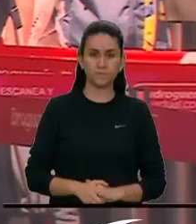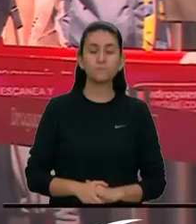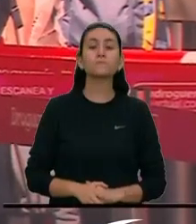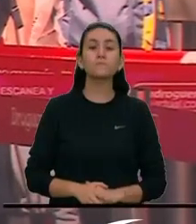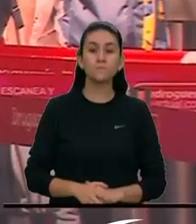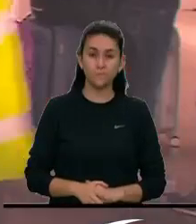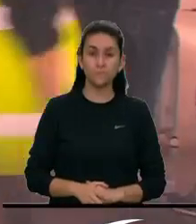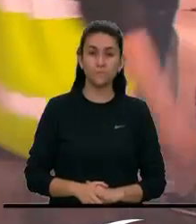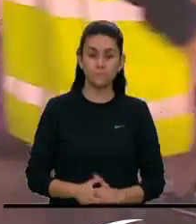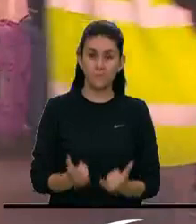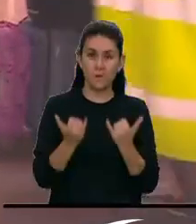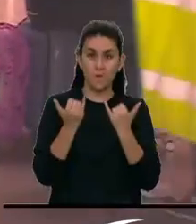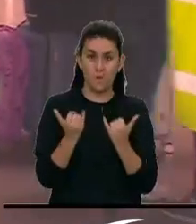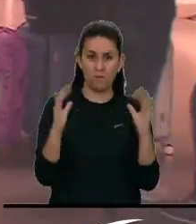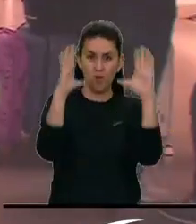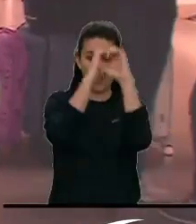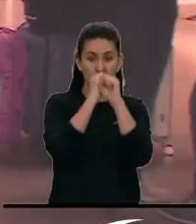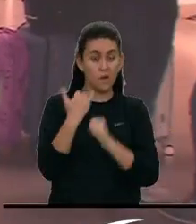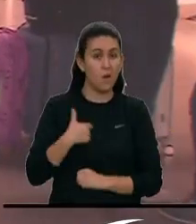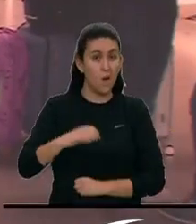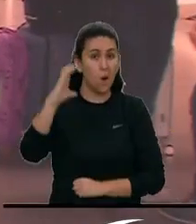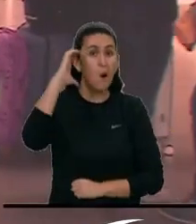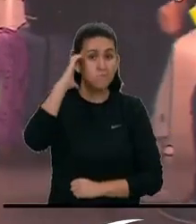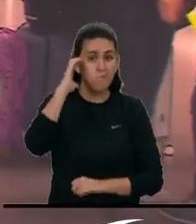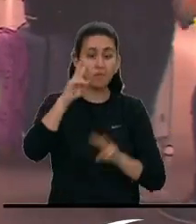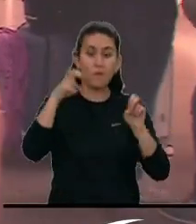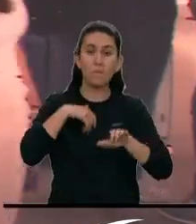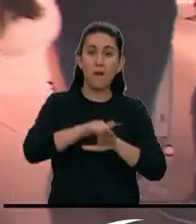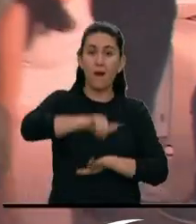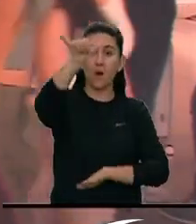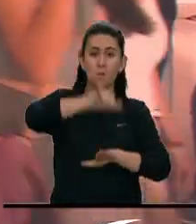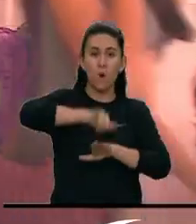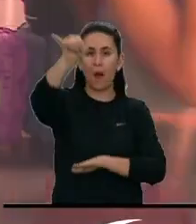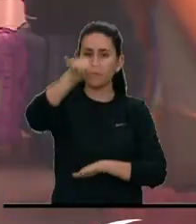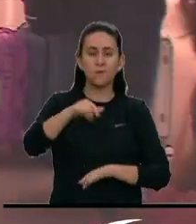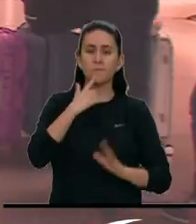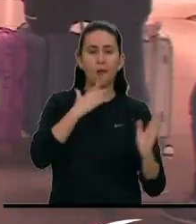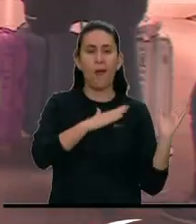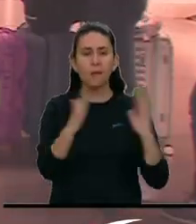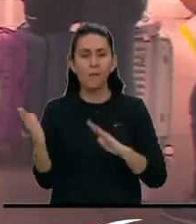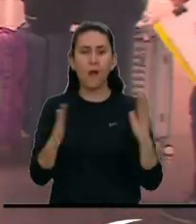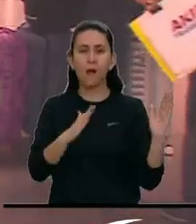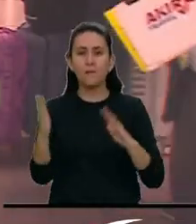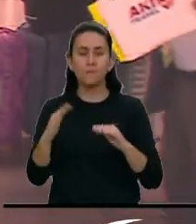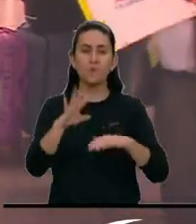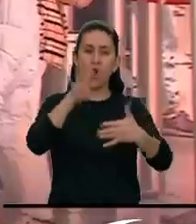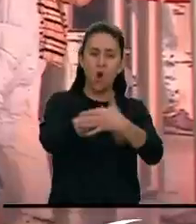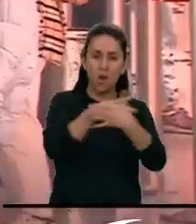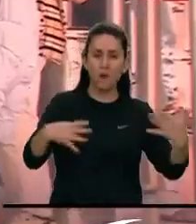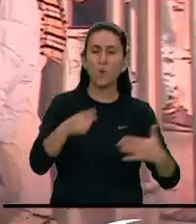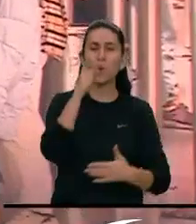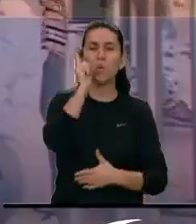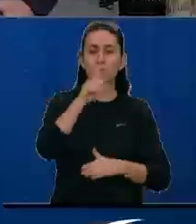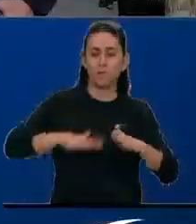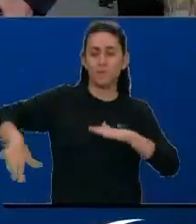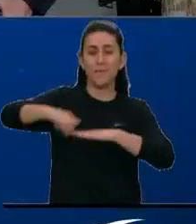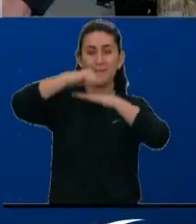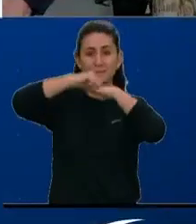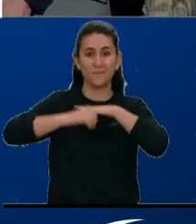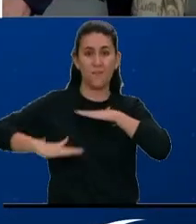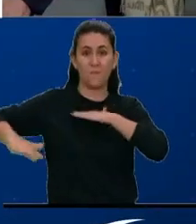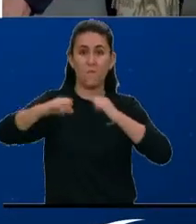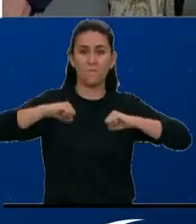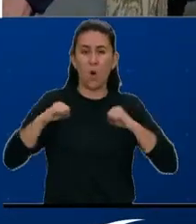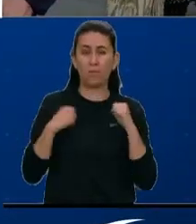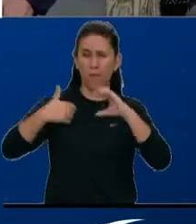Mucha atención, esta noche se registran demoras en la operación del aeropuerto El Dorado por cuenta de las complejas condiciones climáticas en la sabana de Bogotá. Juan Carlos